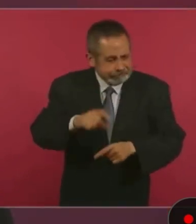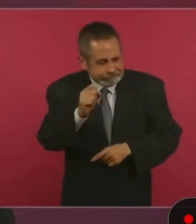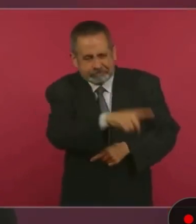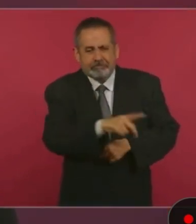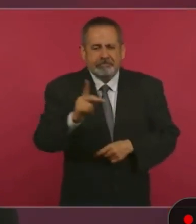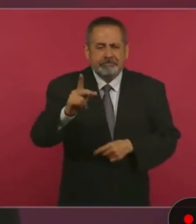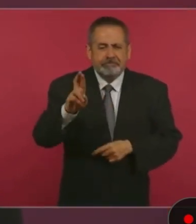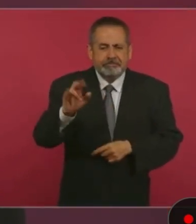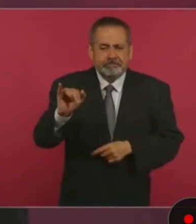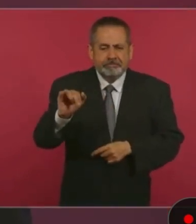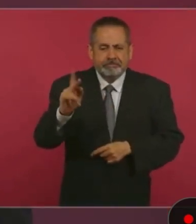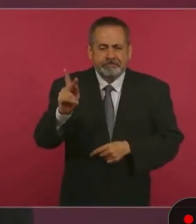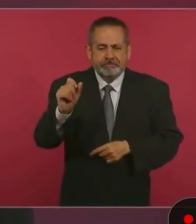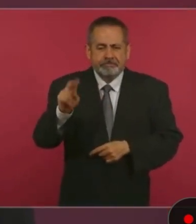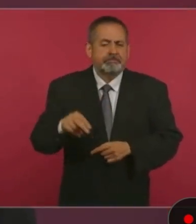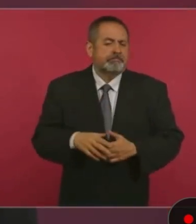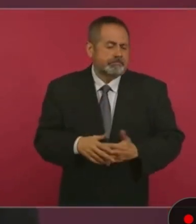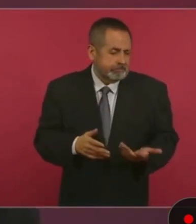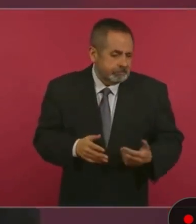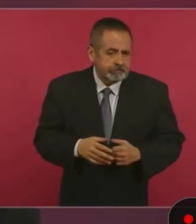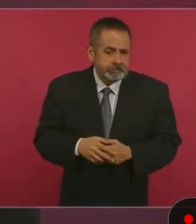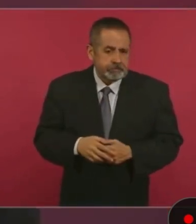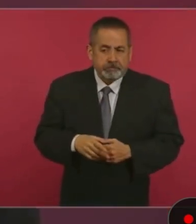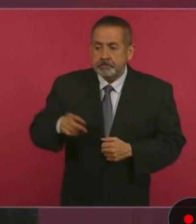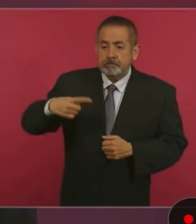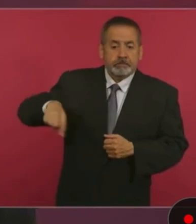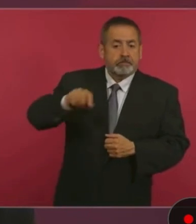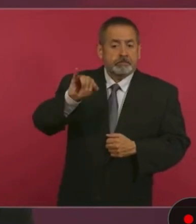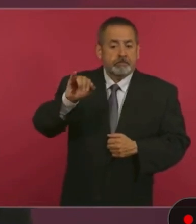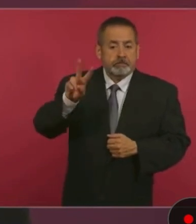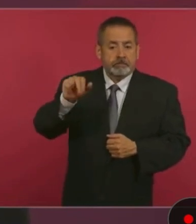aumento del IVA?